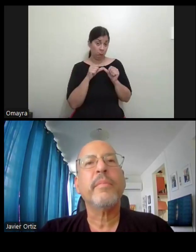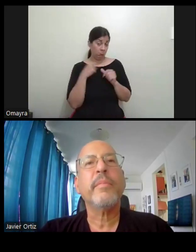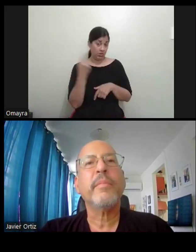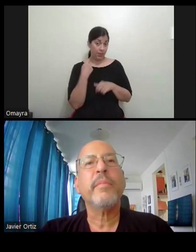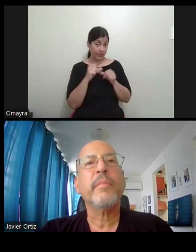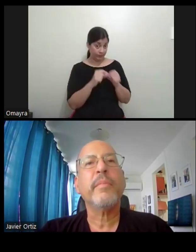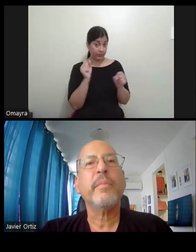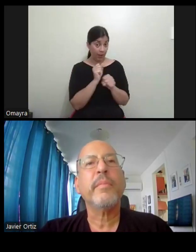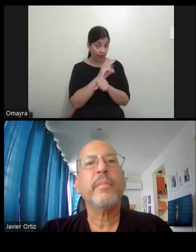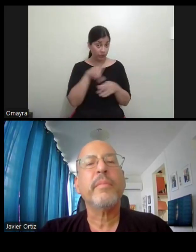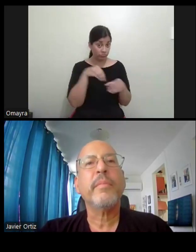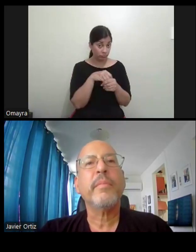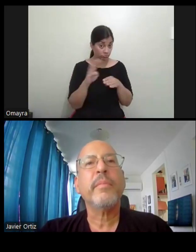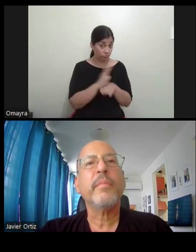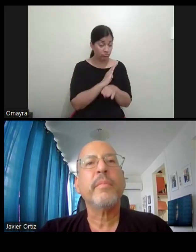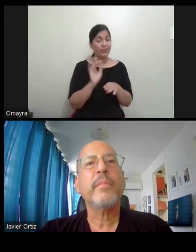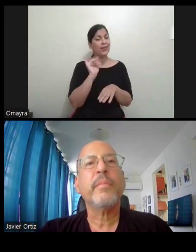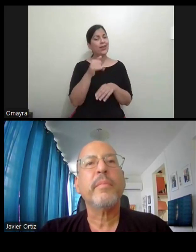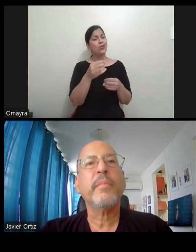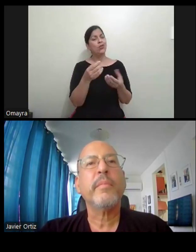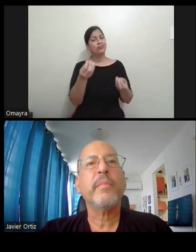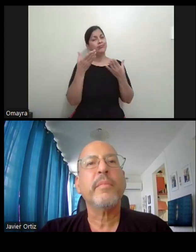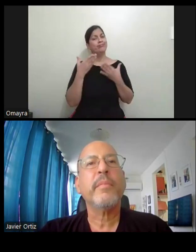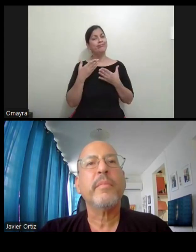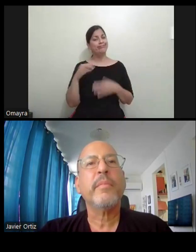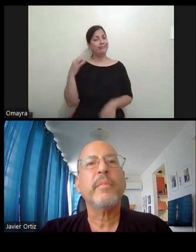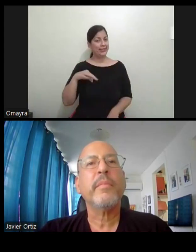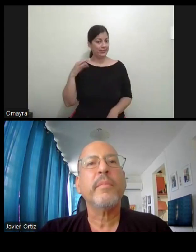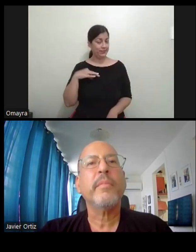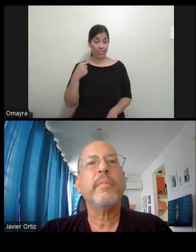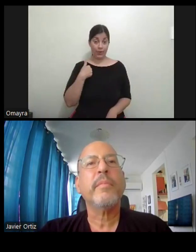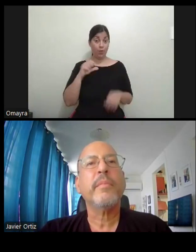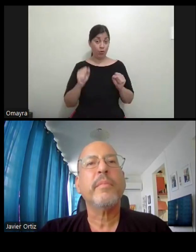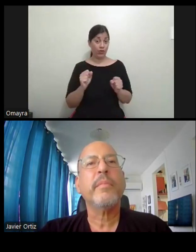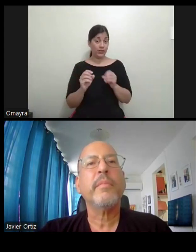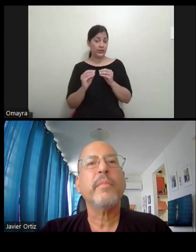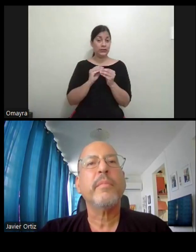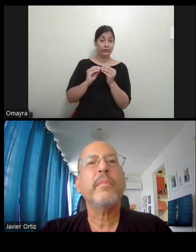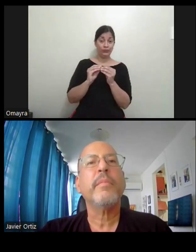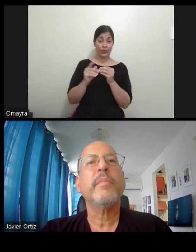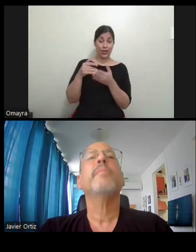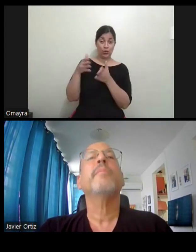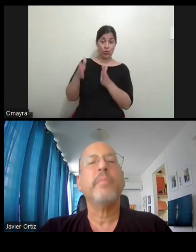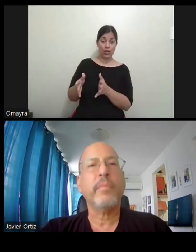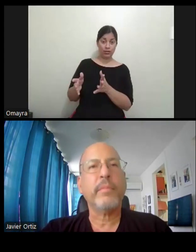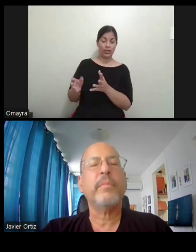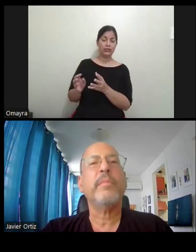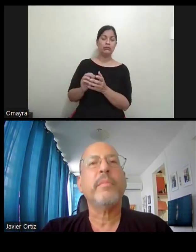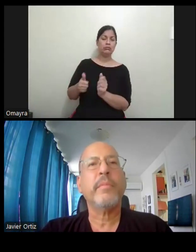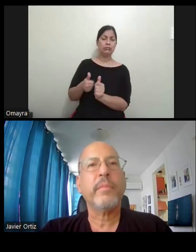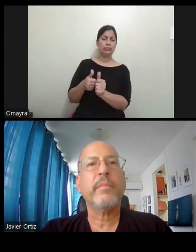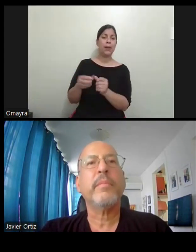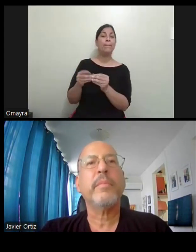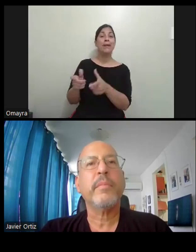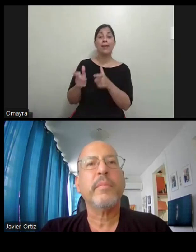la industria y eso me daba a mí un poco la ventaja de poder ajustar a los estudiantes más rápido. Claro. Y por eso es un poco el